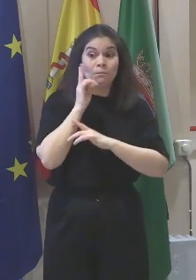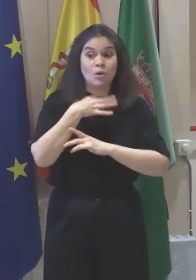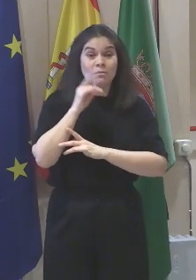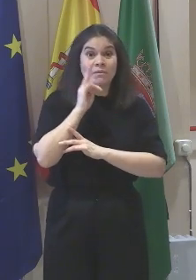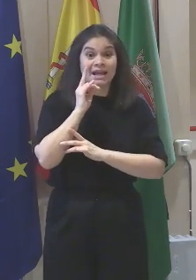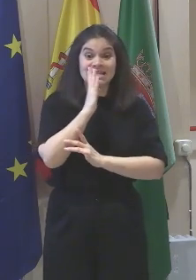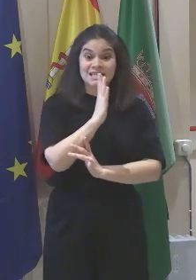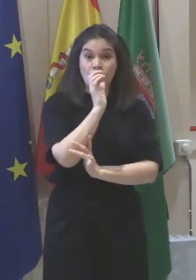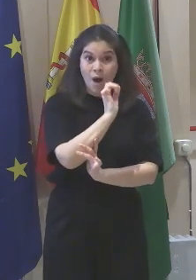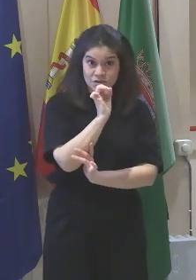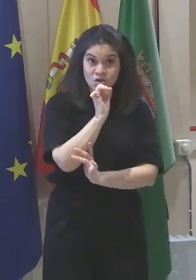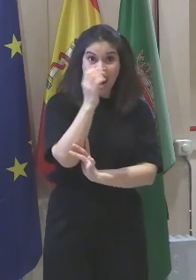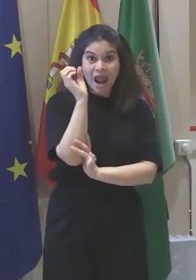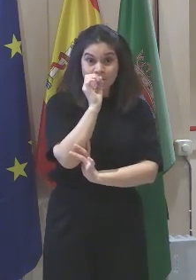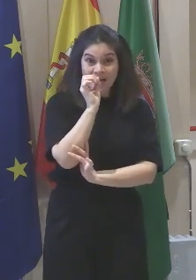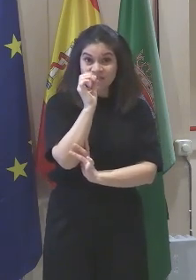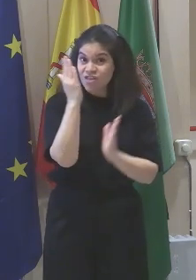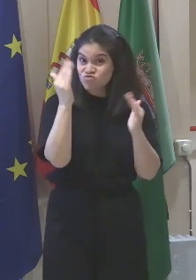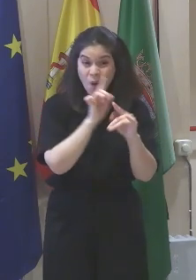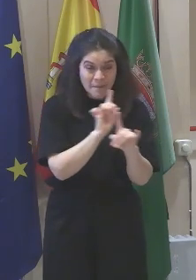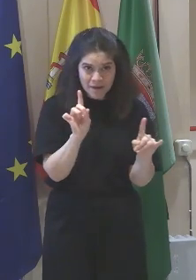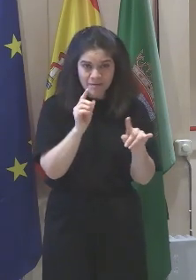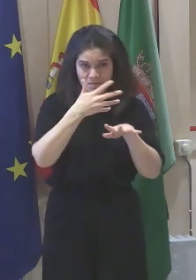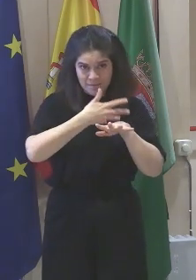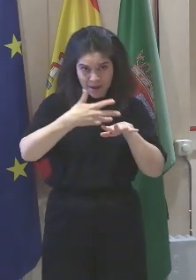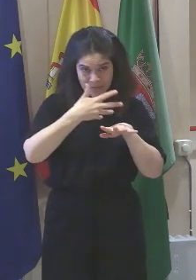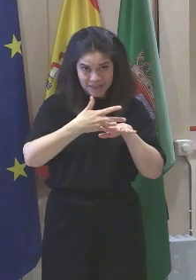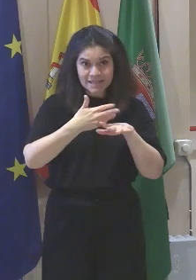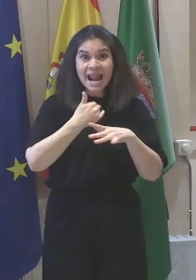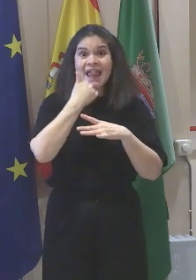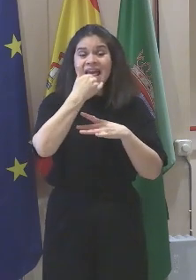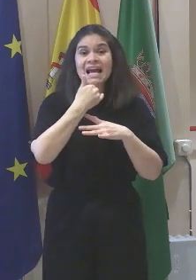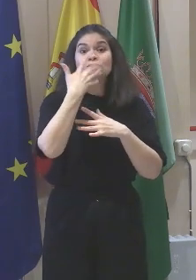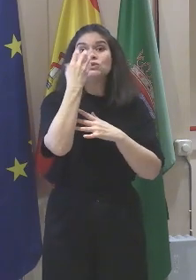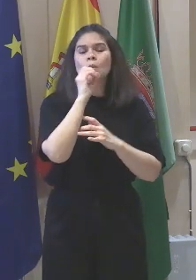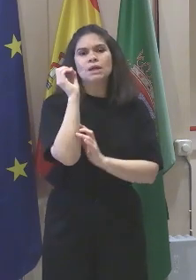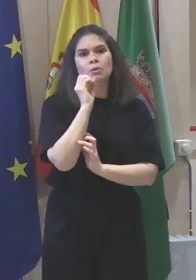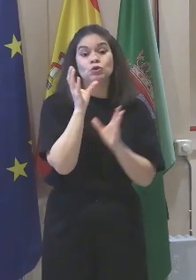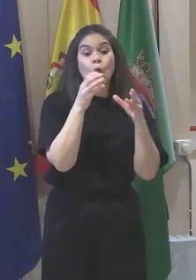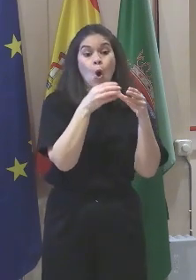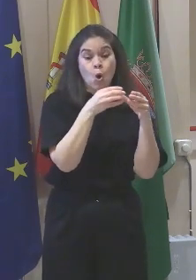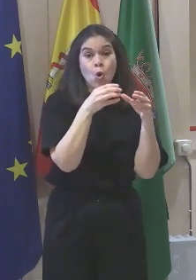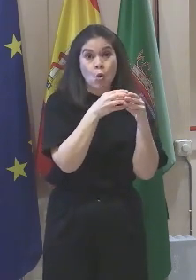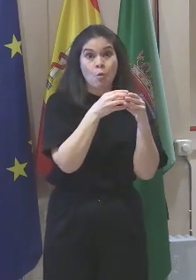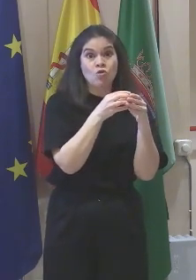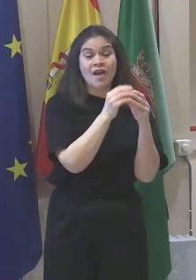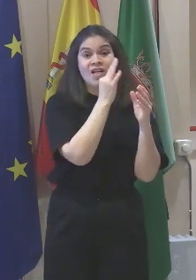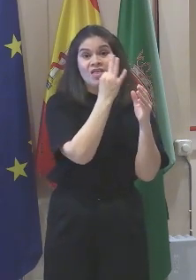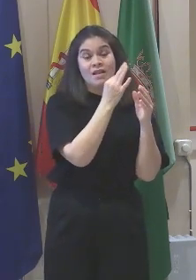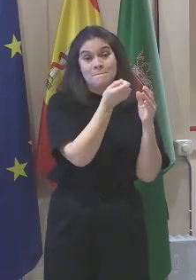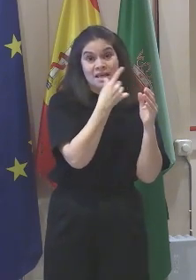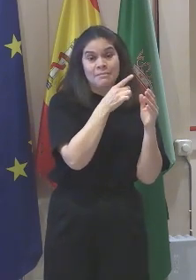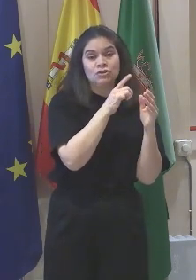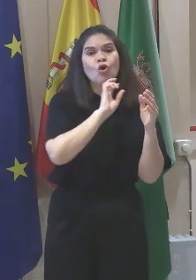5 años la probabilidad de no tener diabetes era de casi un 50% en el grupo de Teplizumab y solo